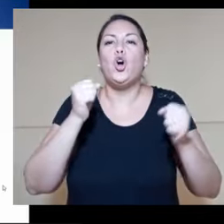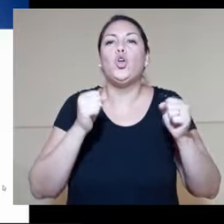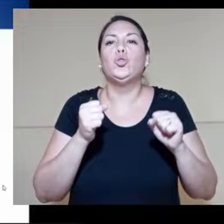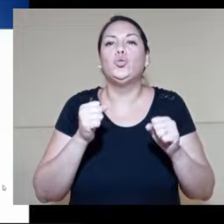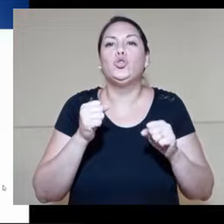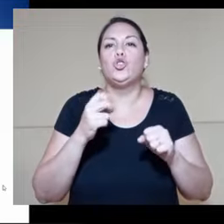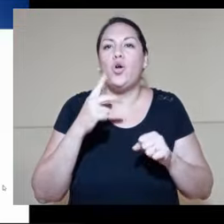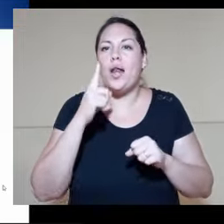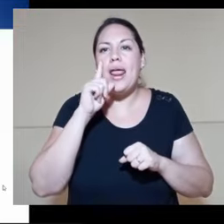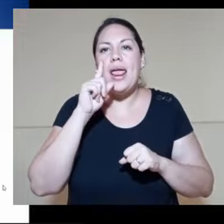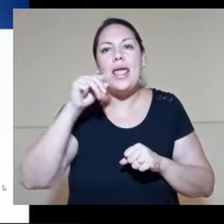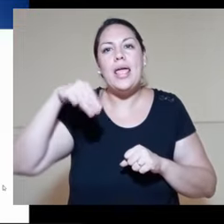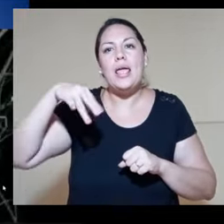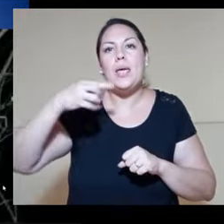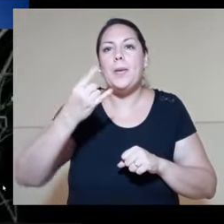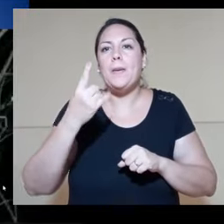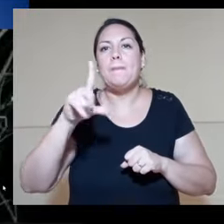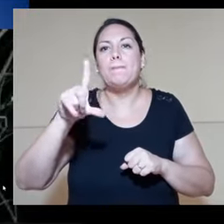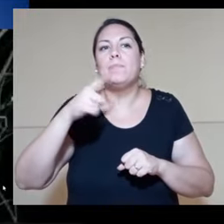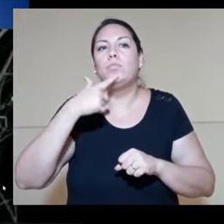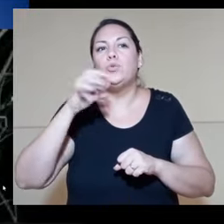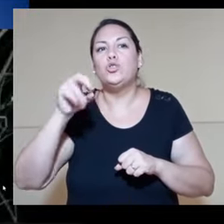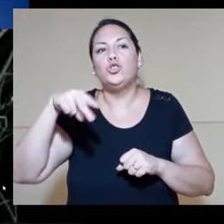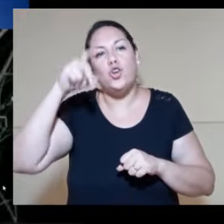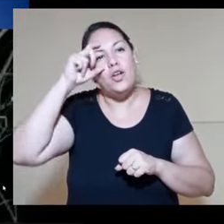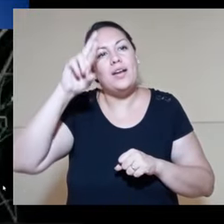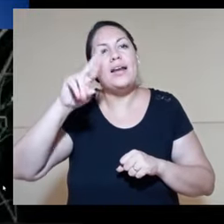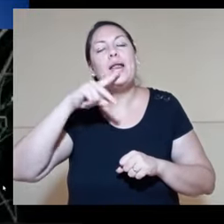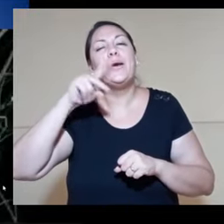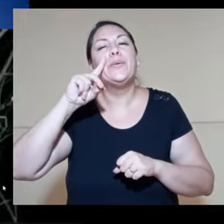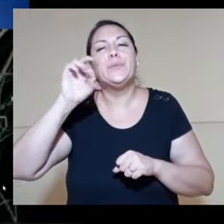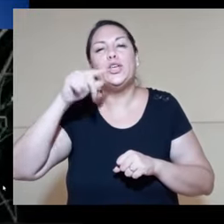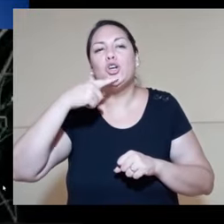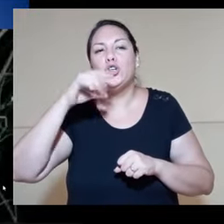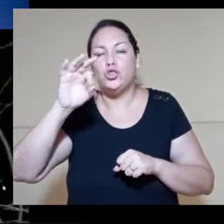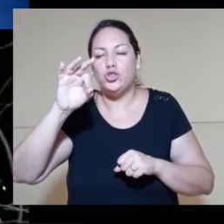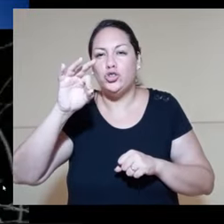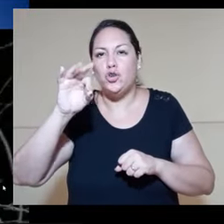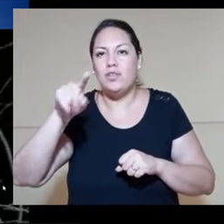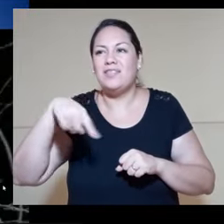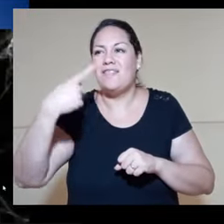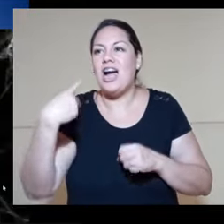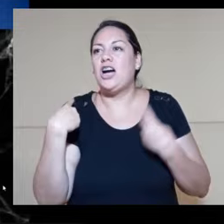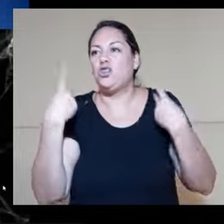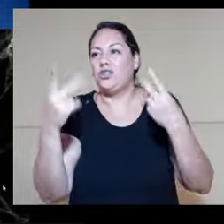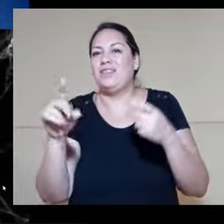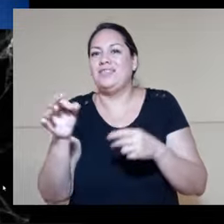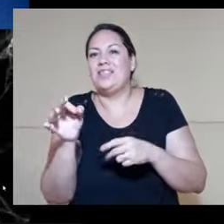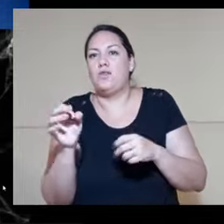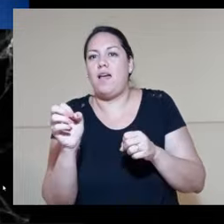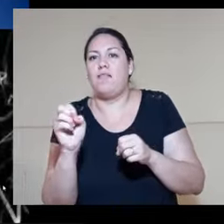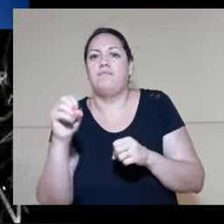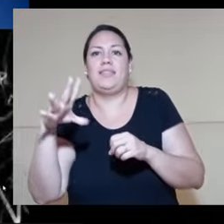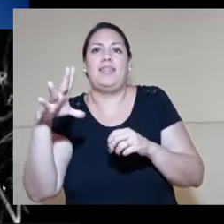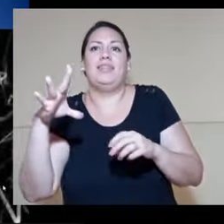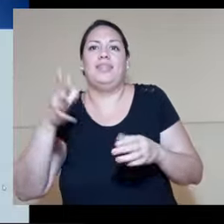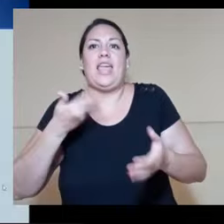nervioso para viajar hacia otra célula y